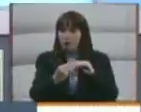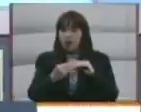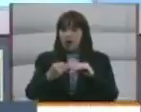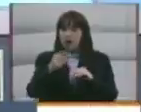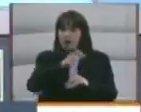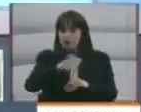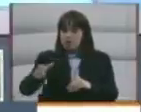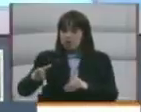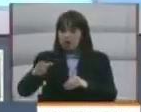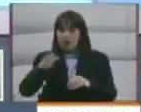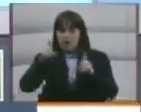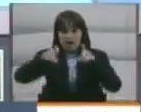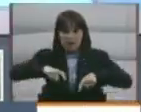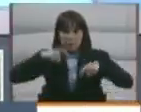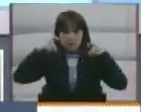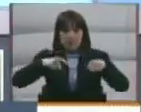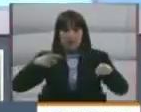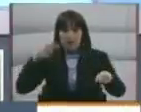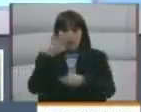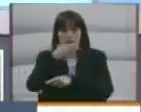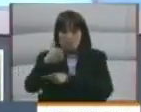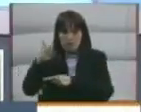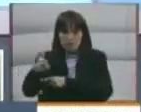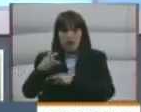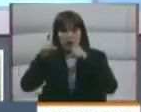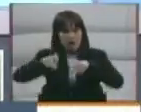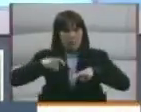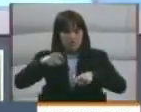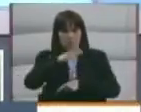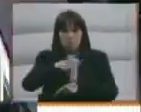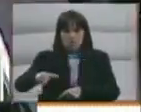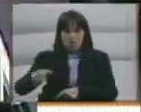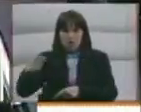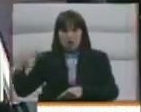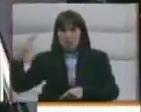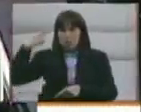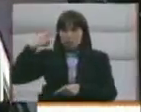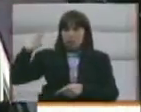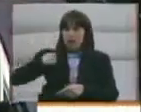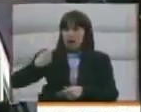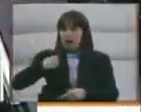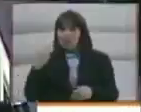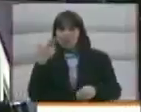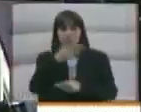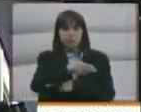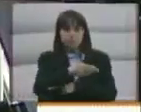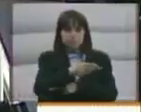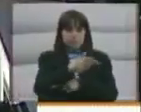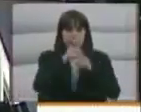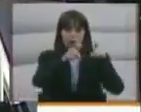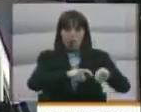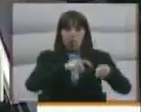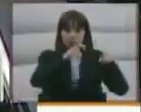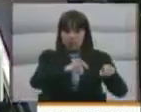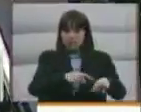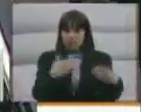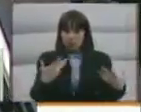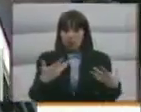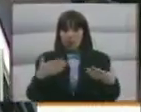más de 300 campesinos asesinados por los latifundistas, los sicarios, por el